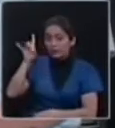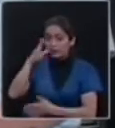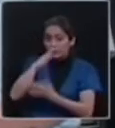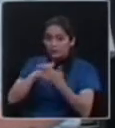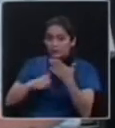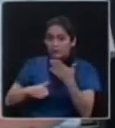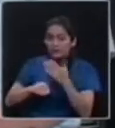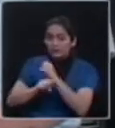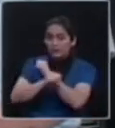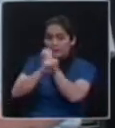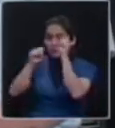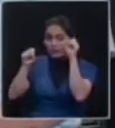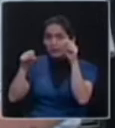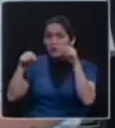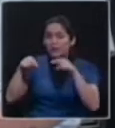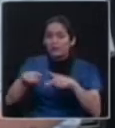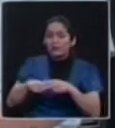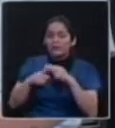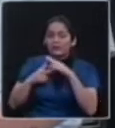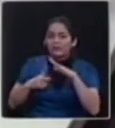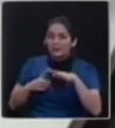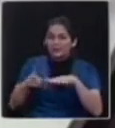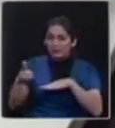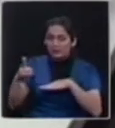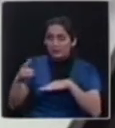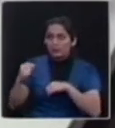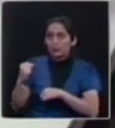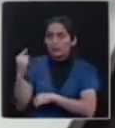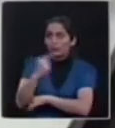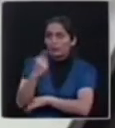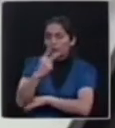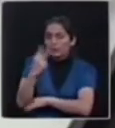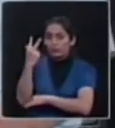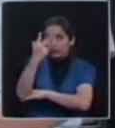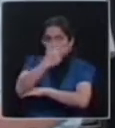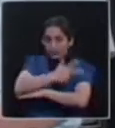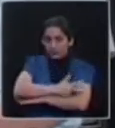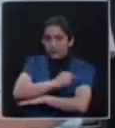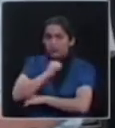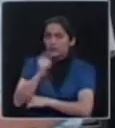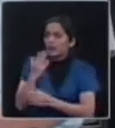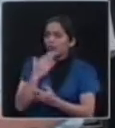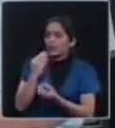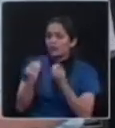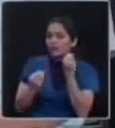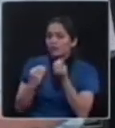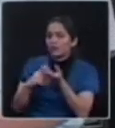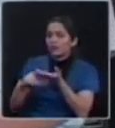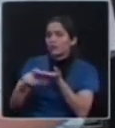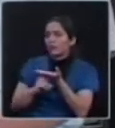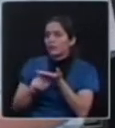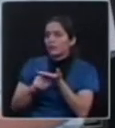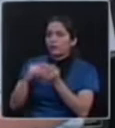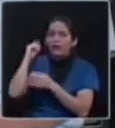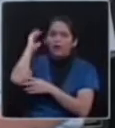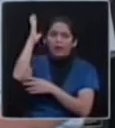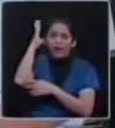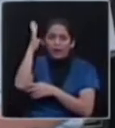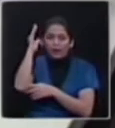en la inauguración y son jornadas de 3 días, mesas redondas, conferencias magistrales. Es un